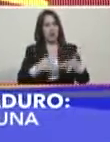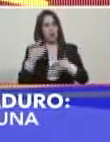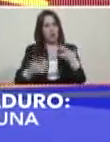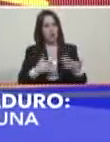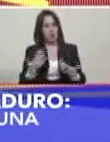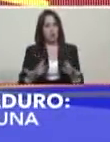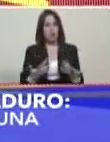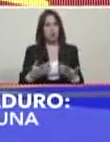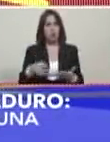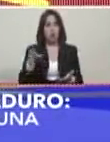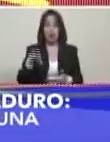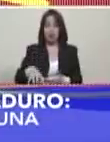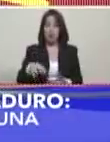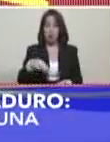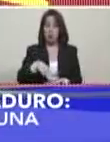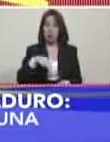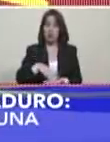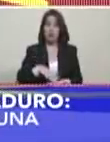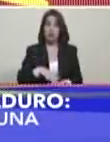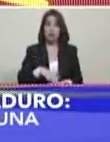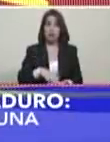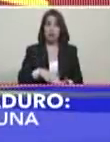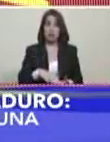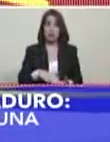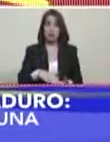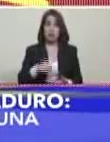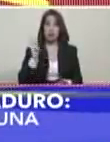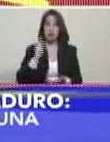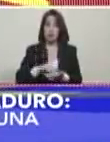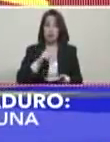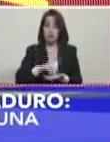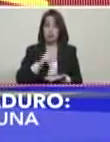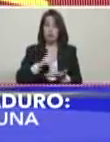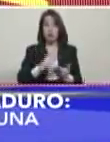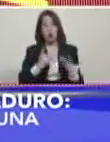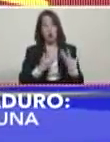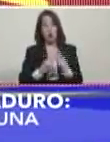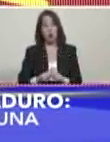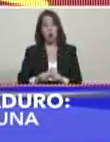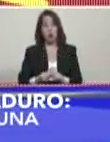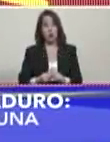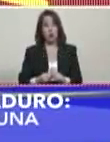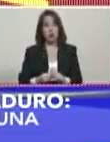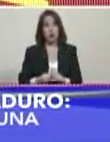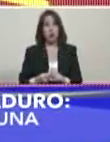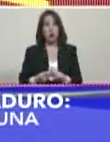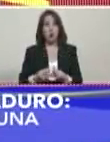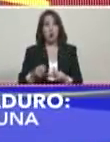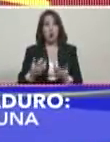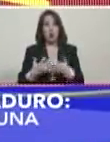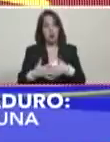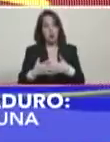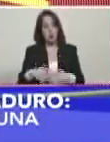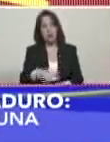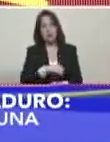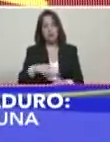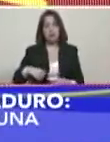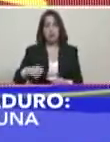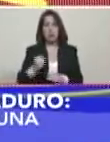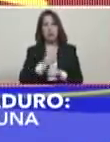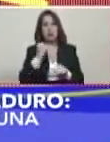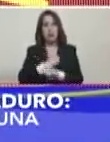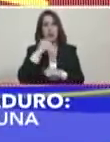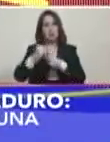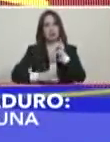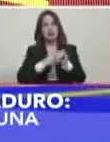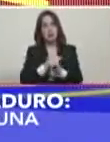están en el Estado Miranda, que conjugue la participación del Estado y el capital privado nacional e internacional. De